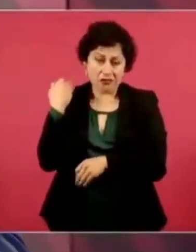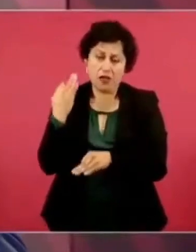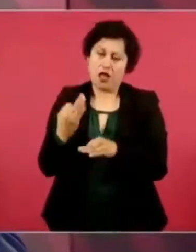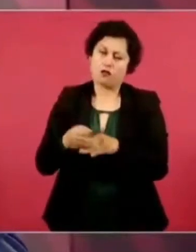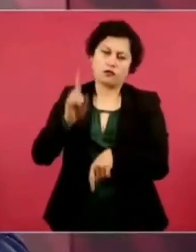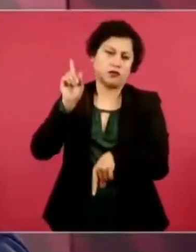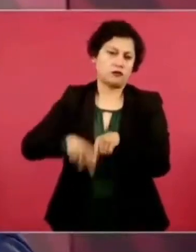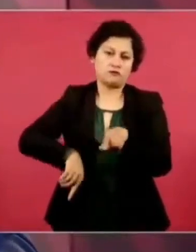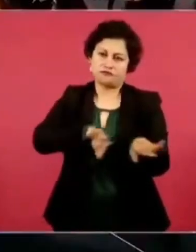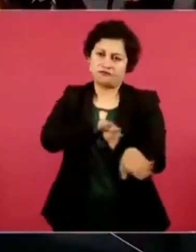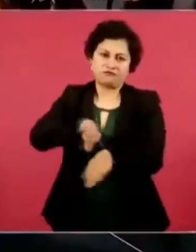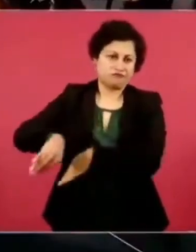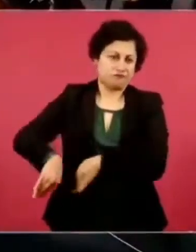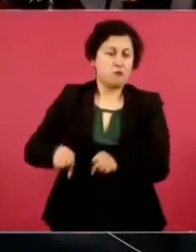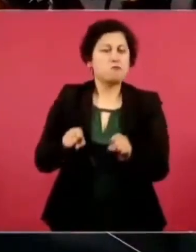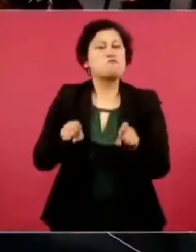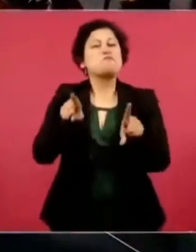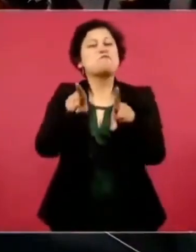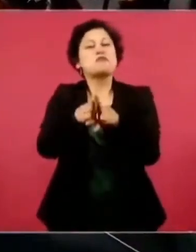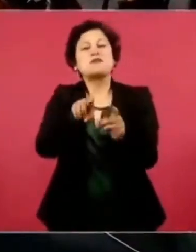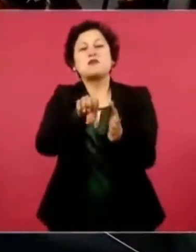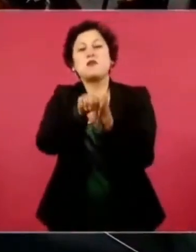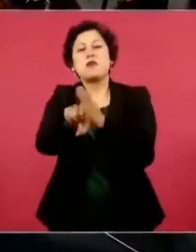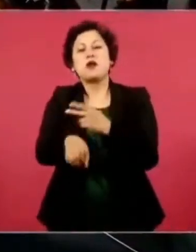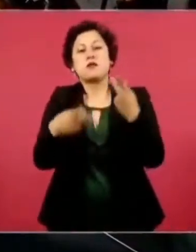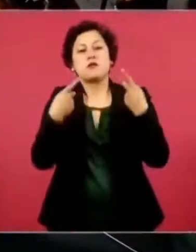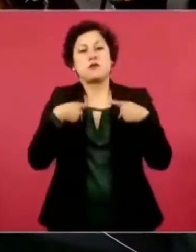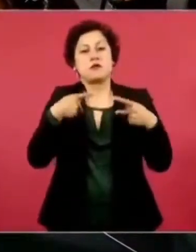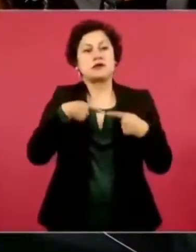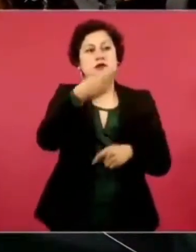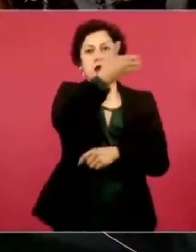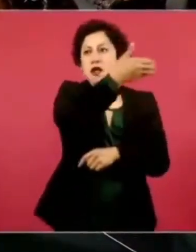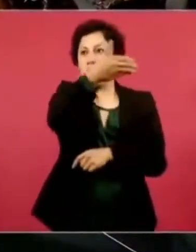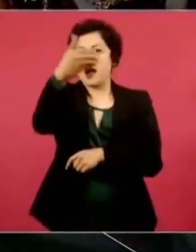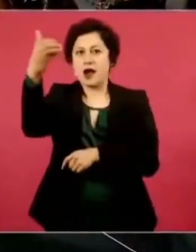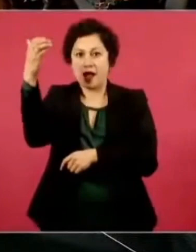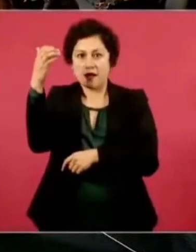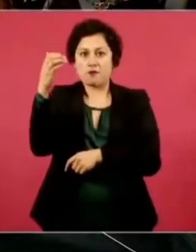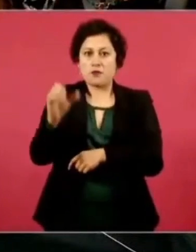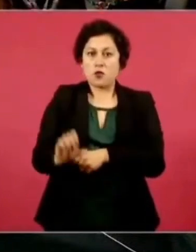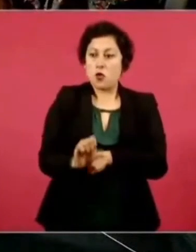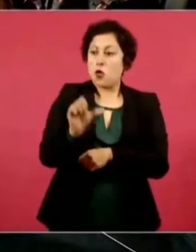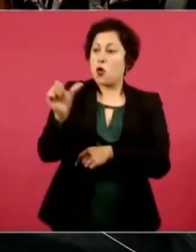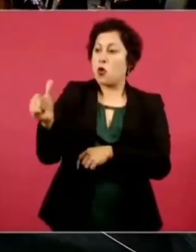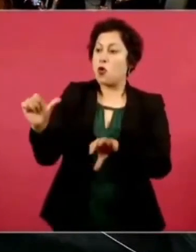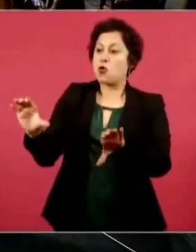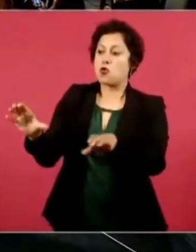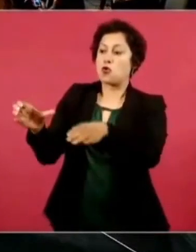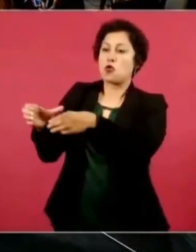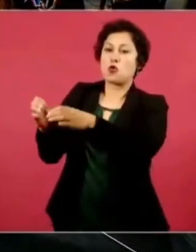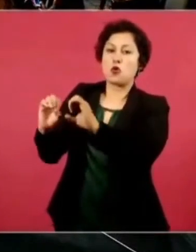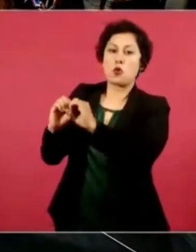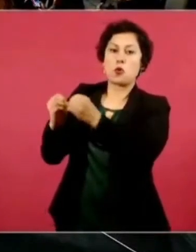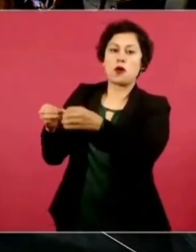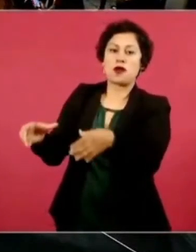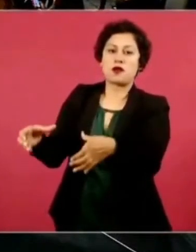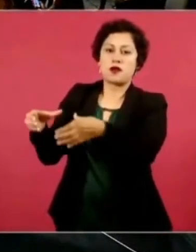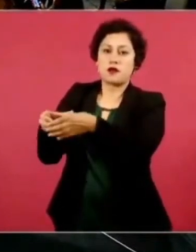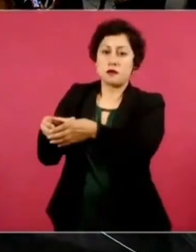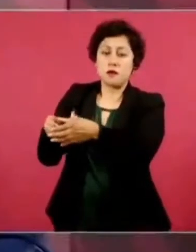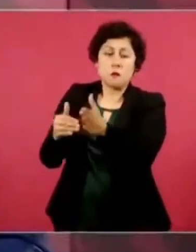el campo. Habían organizaciones que recibían miles de millones de pesos el presupuesto